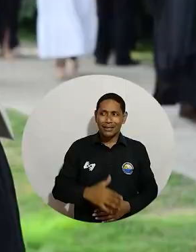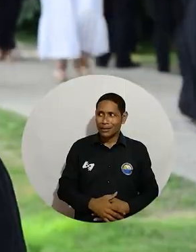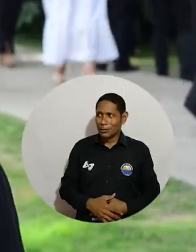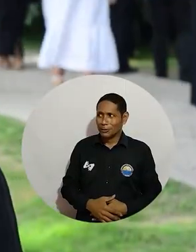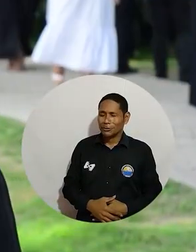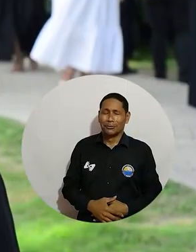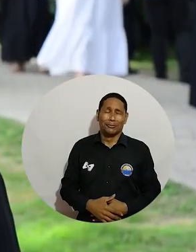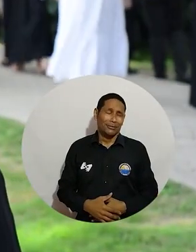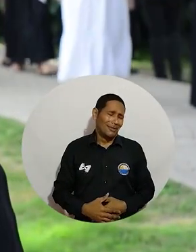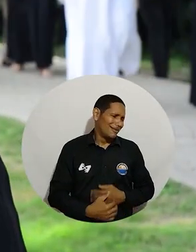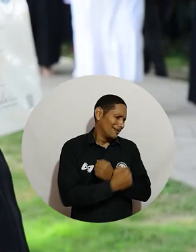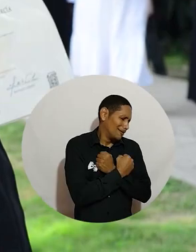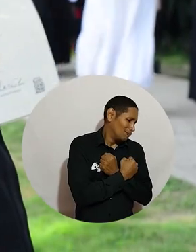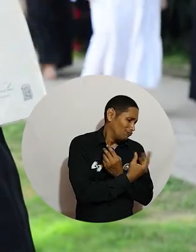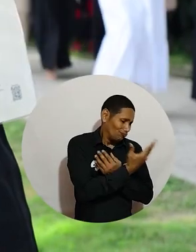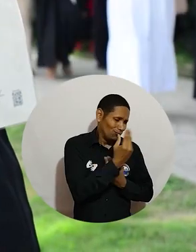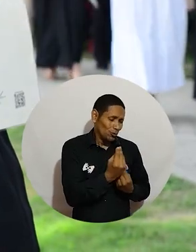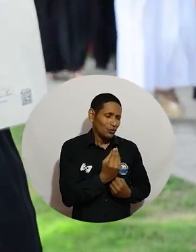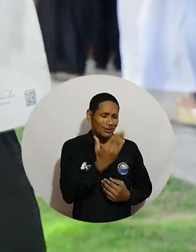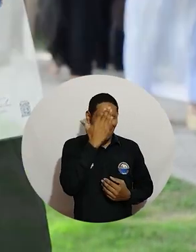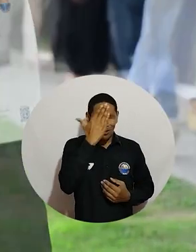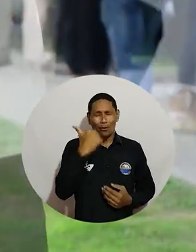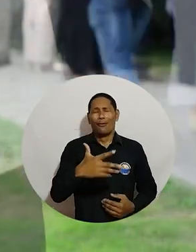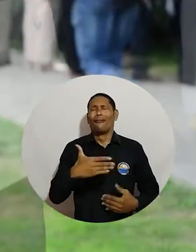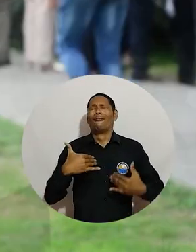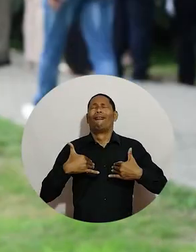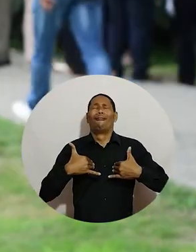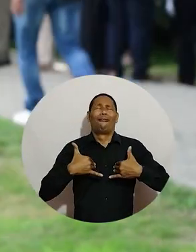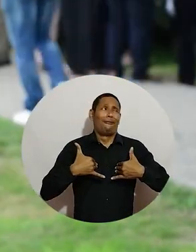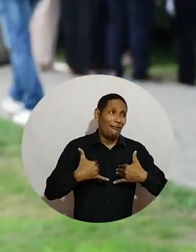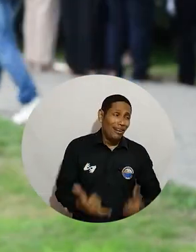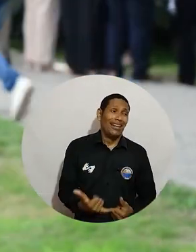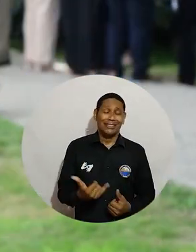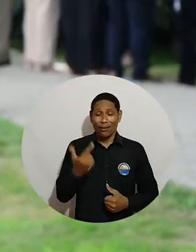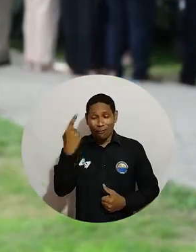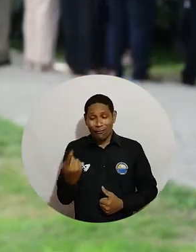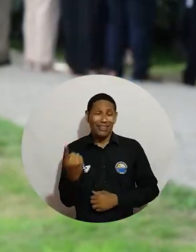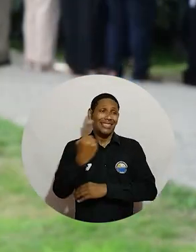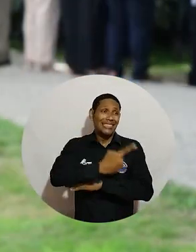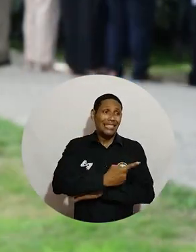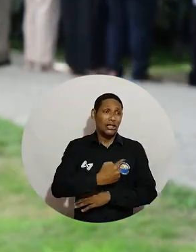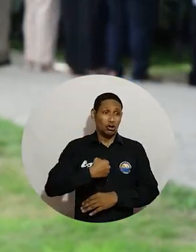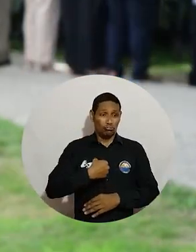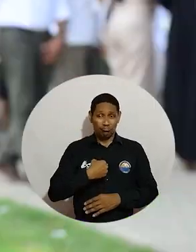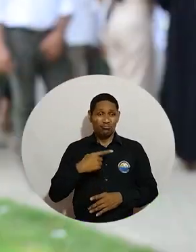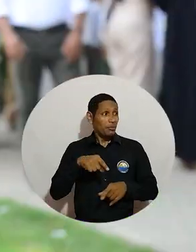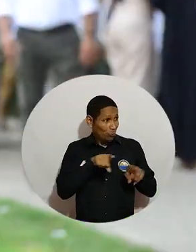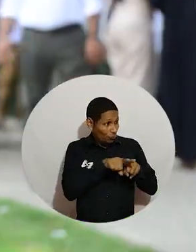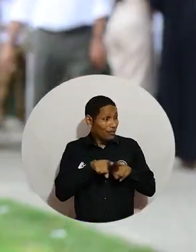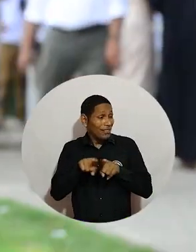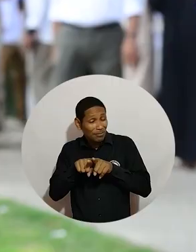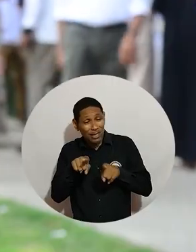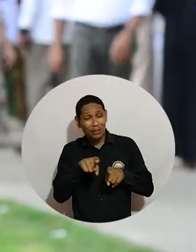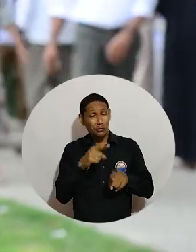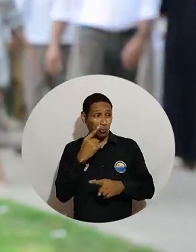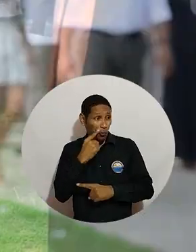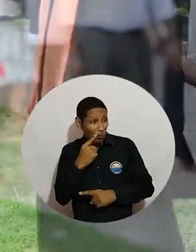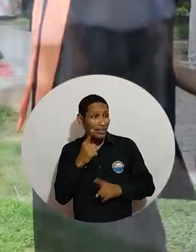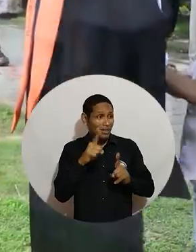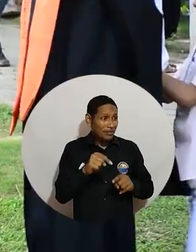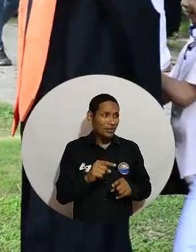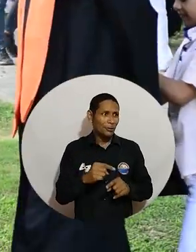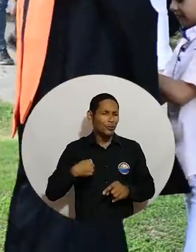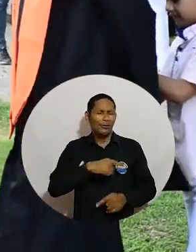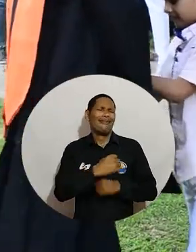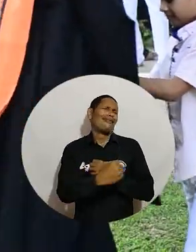profesional. Pile, te amo mucho. No sabes la alegría inmensa que me hace sentir en este día, tanto a mí como a tus hermanos